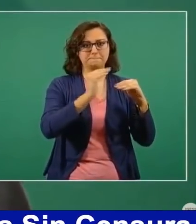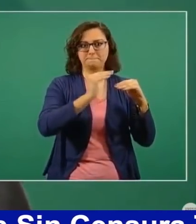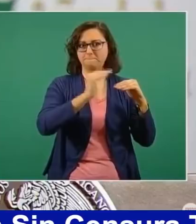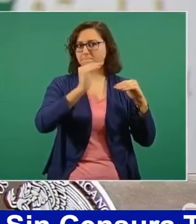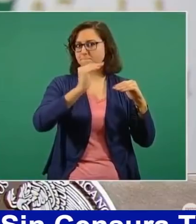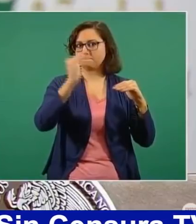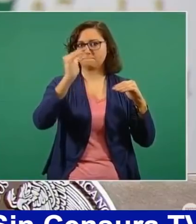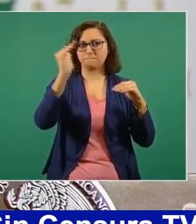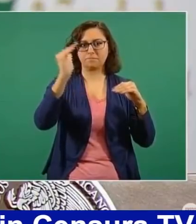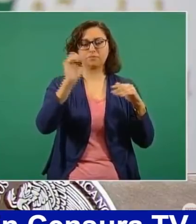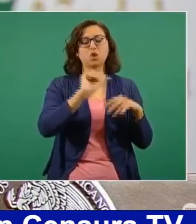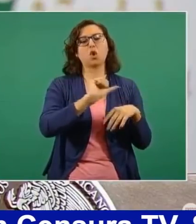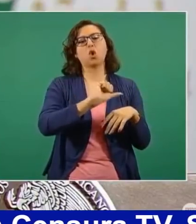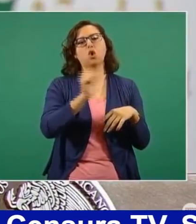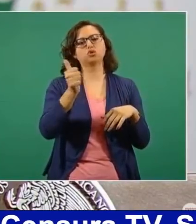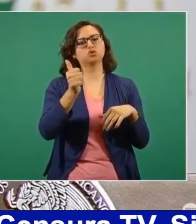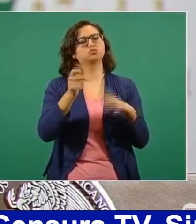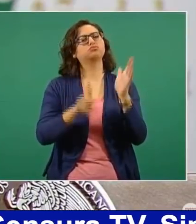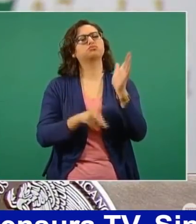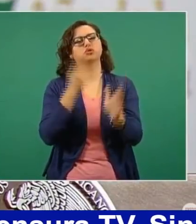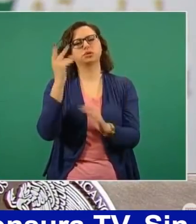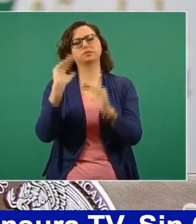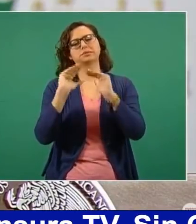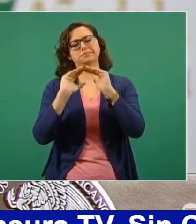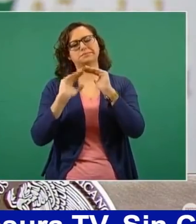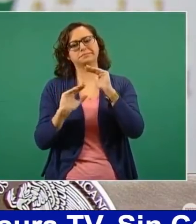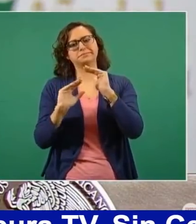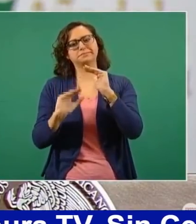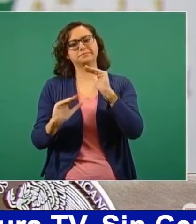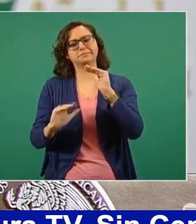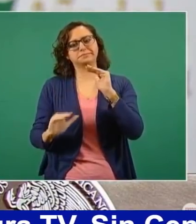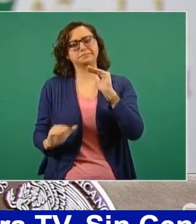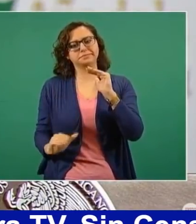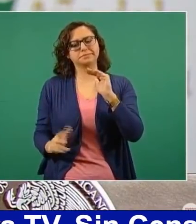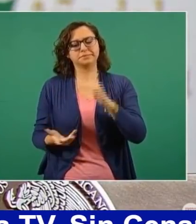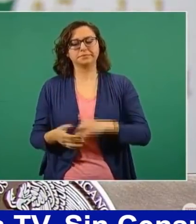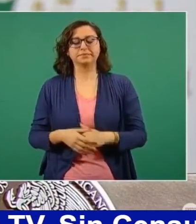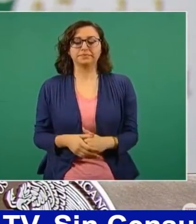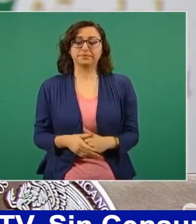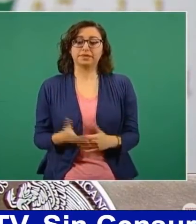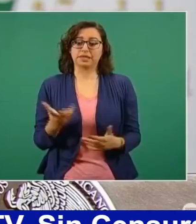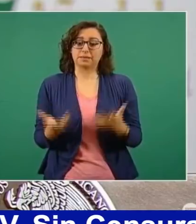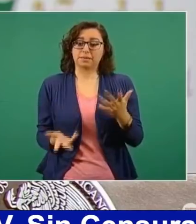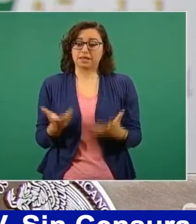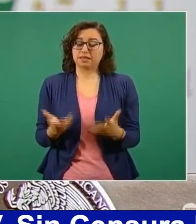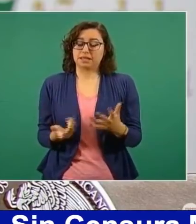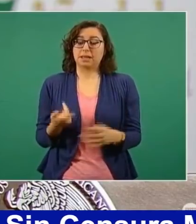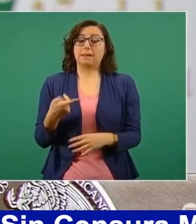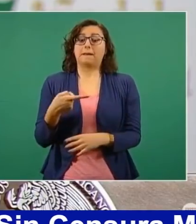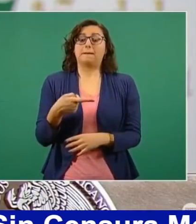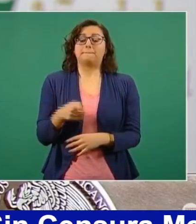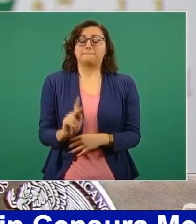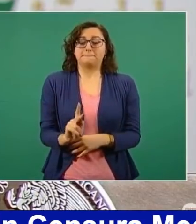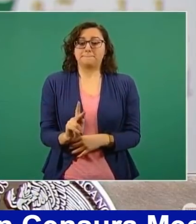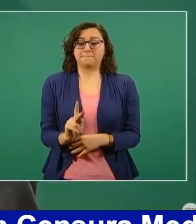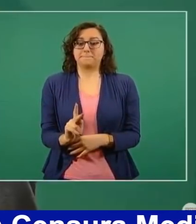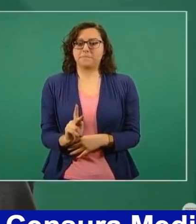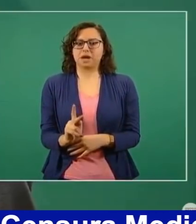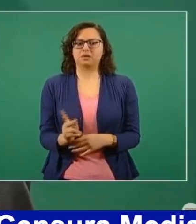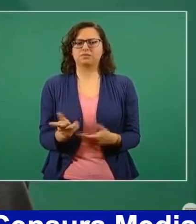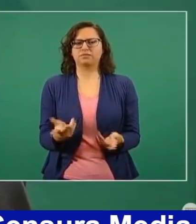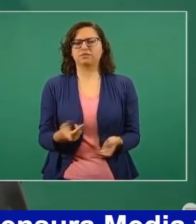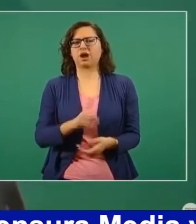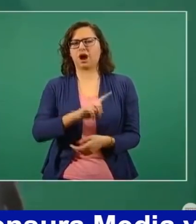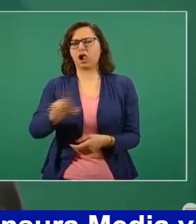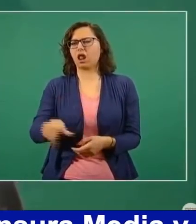se restituya y empecemos a bajar nuevamente en la cantidad de casos. Pero en ningún momento queremos dilatarnos en